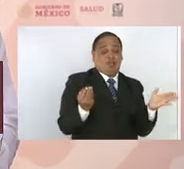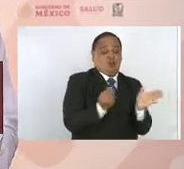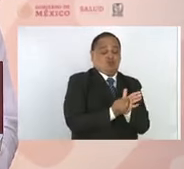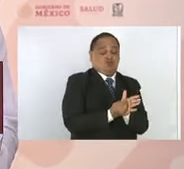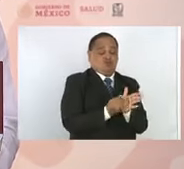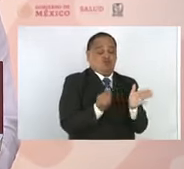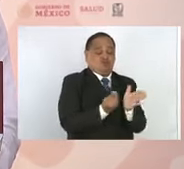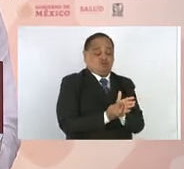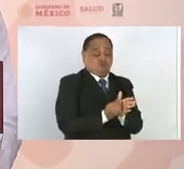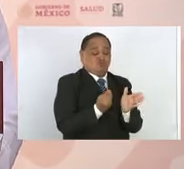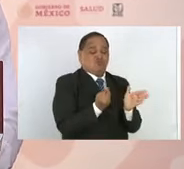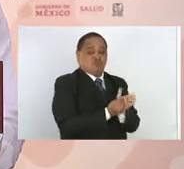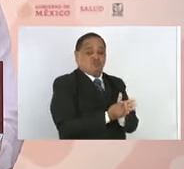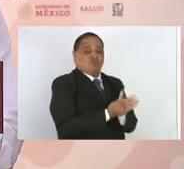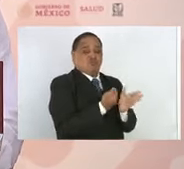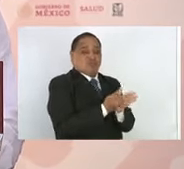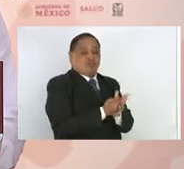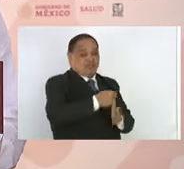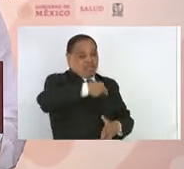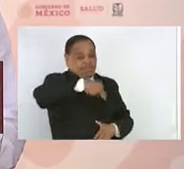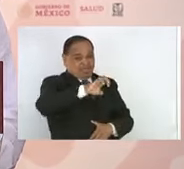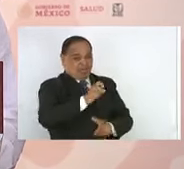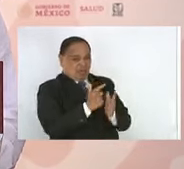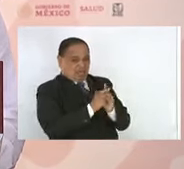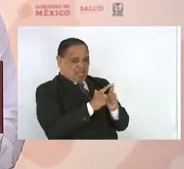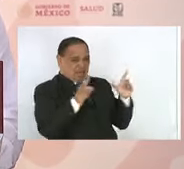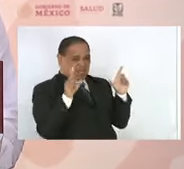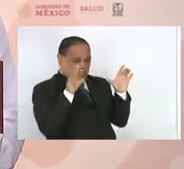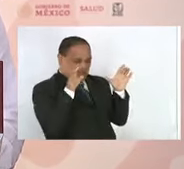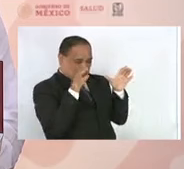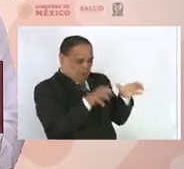privatizadores neoliberales, corruptos,